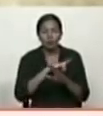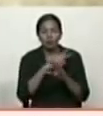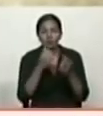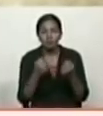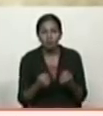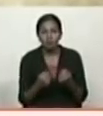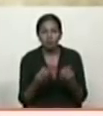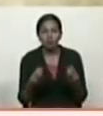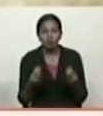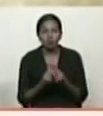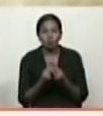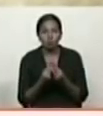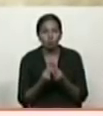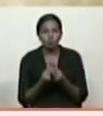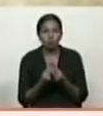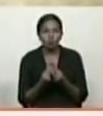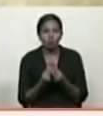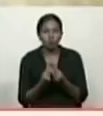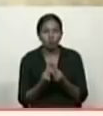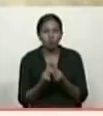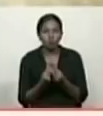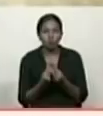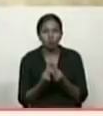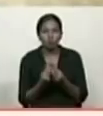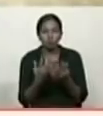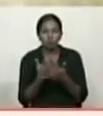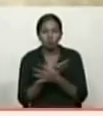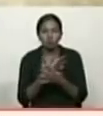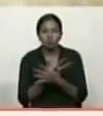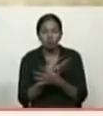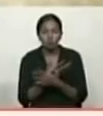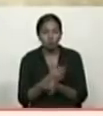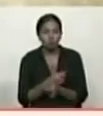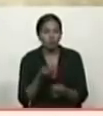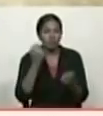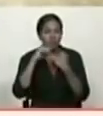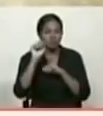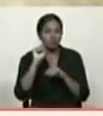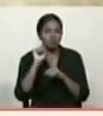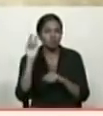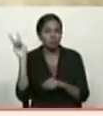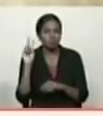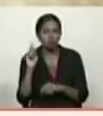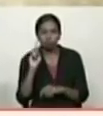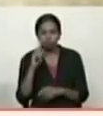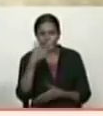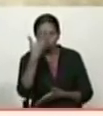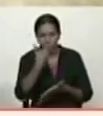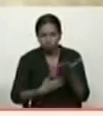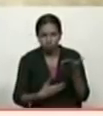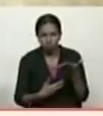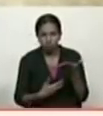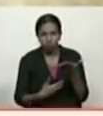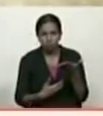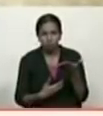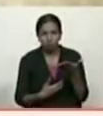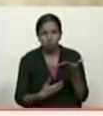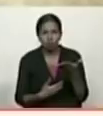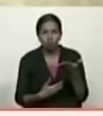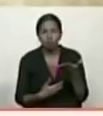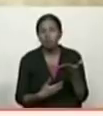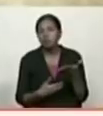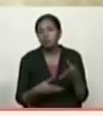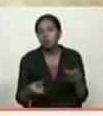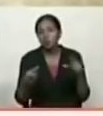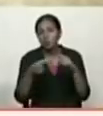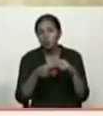Naciones Unidas en defensa, no de Venezuela, en defensa de la Carta de las Naciones Unidas, de sus principios, de sus